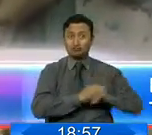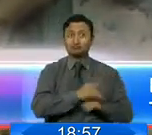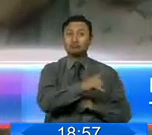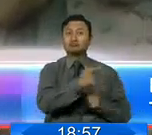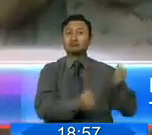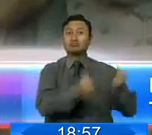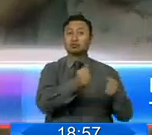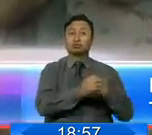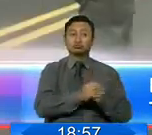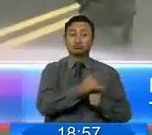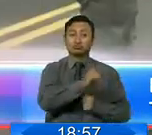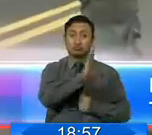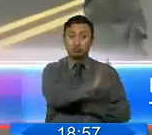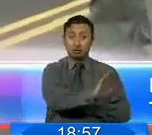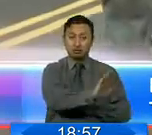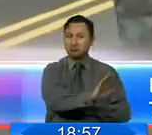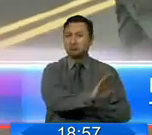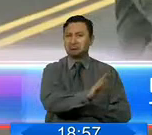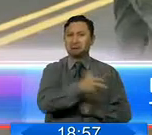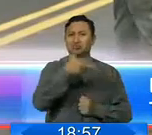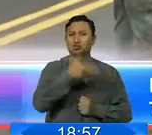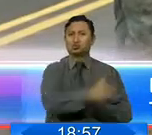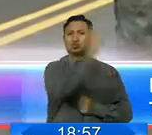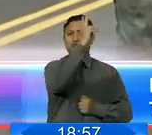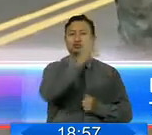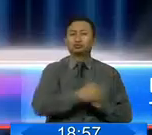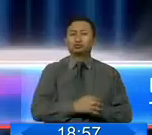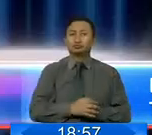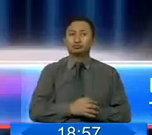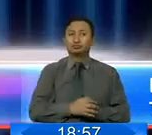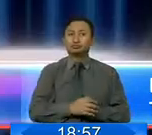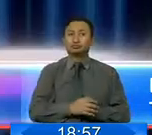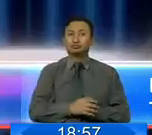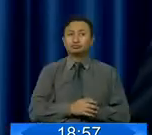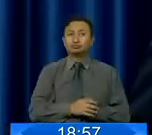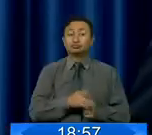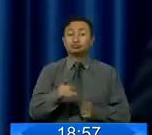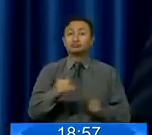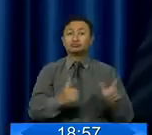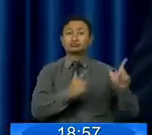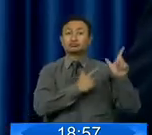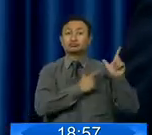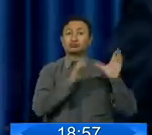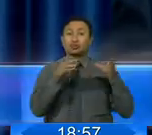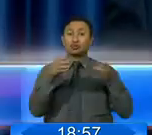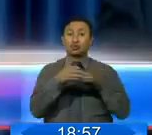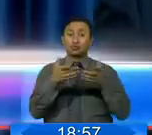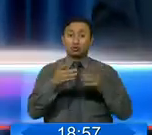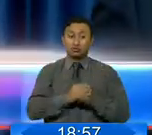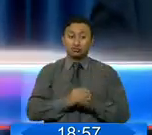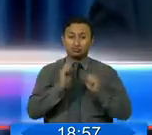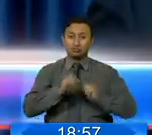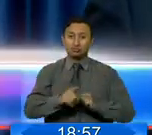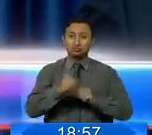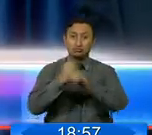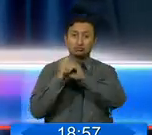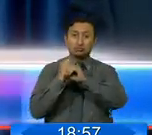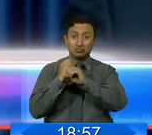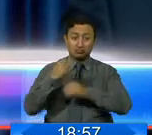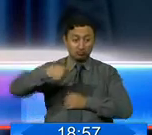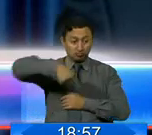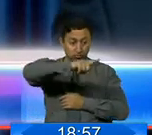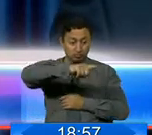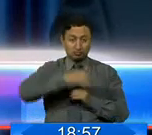no obedecieron la orden de detener la marcha del vehículo. Que la patrulla militar está cumpliendo órdenes,